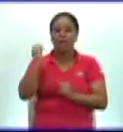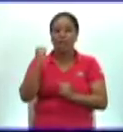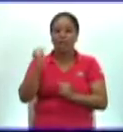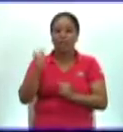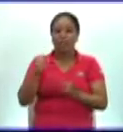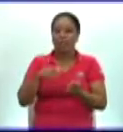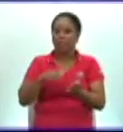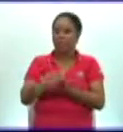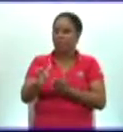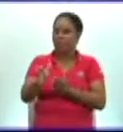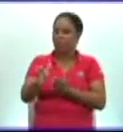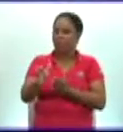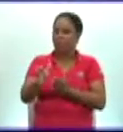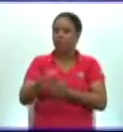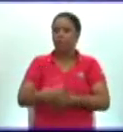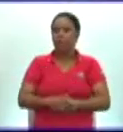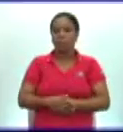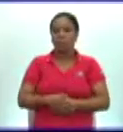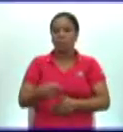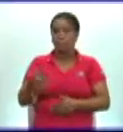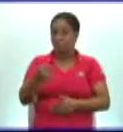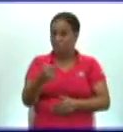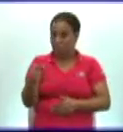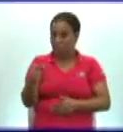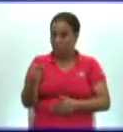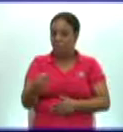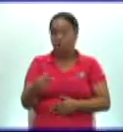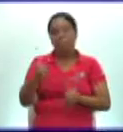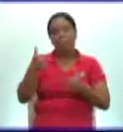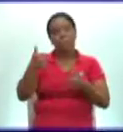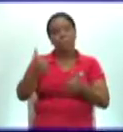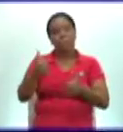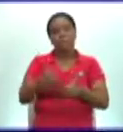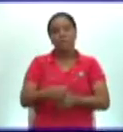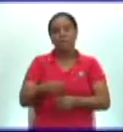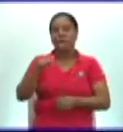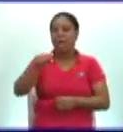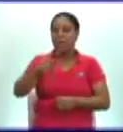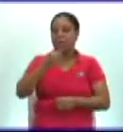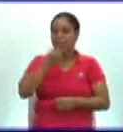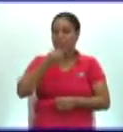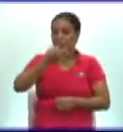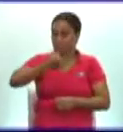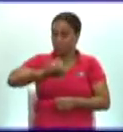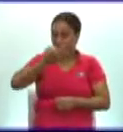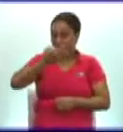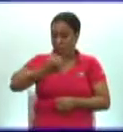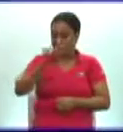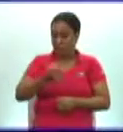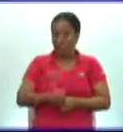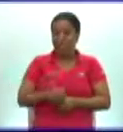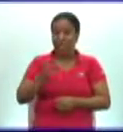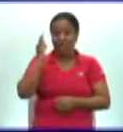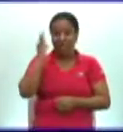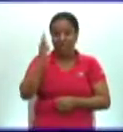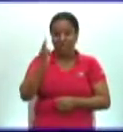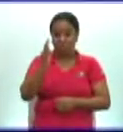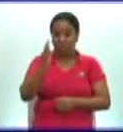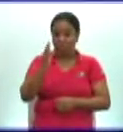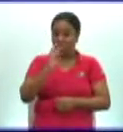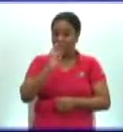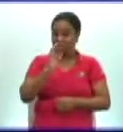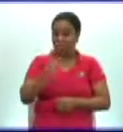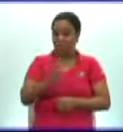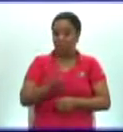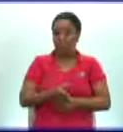rozamiento? ¿No es menor? Muy bien. Ahí podemos plantear que la fuerza